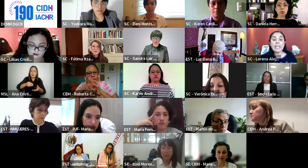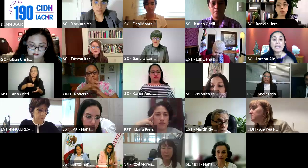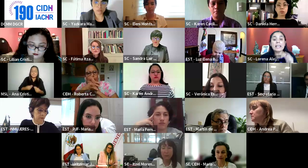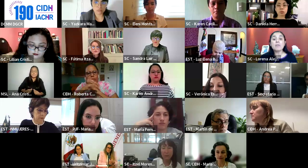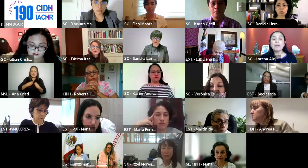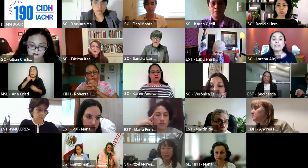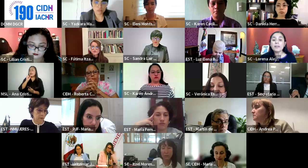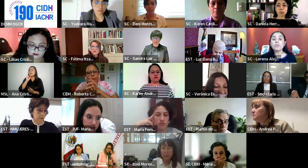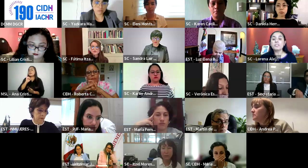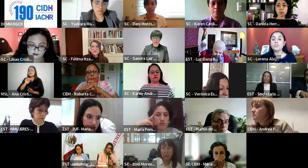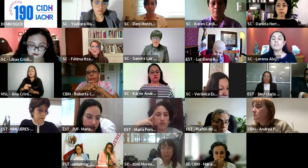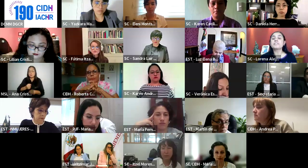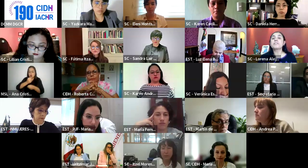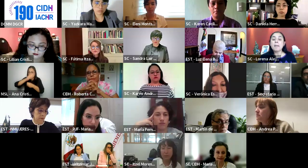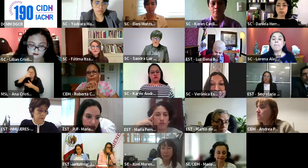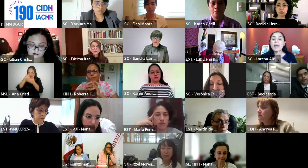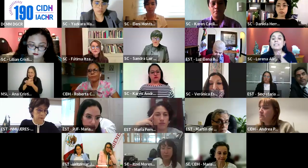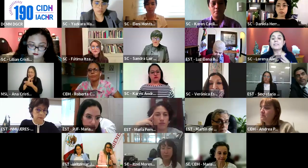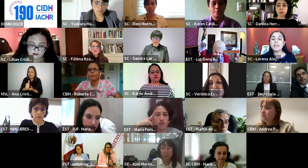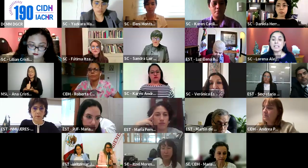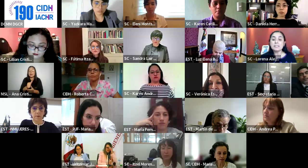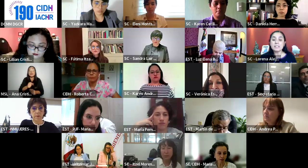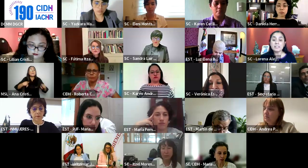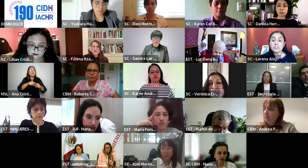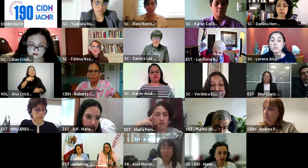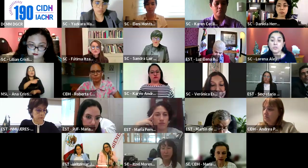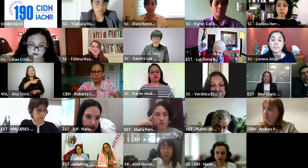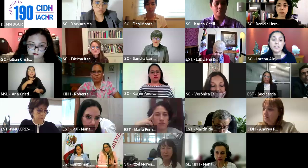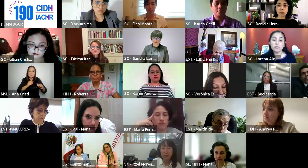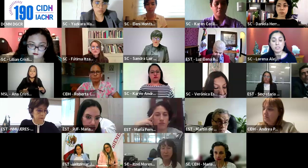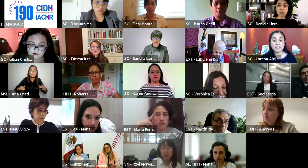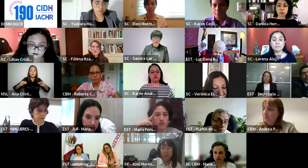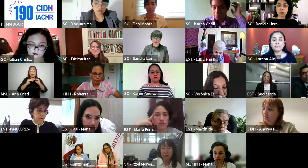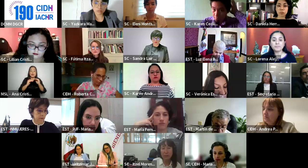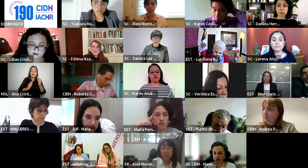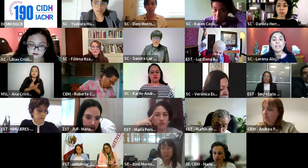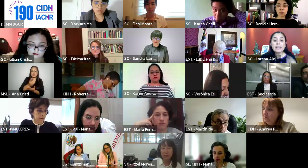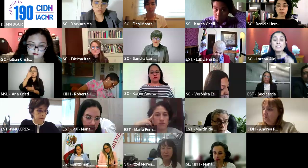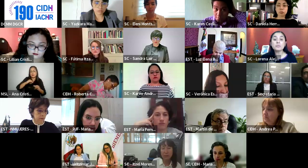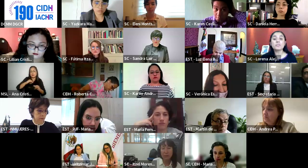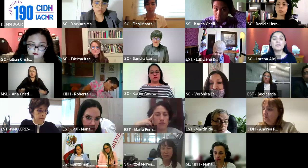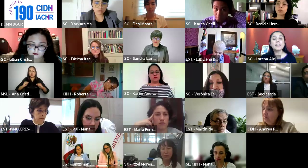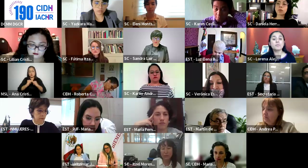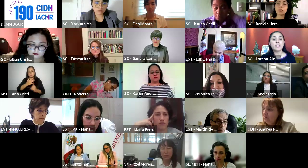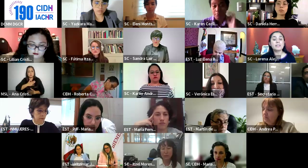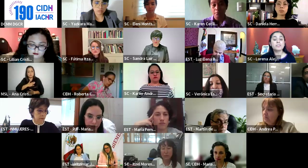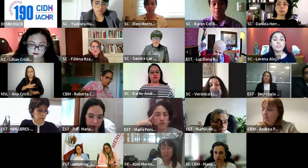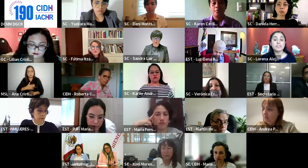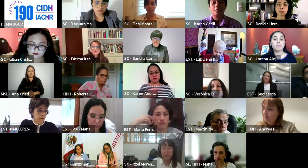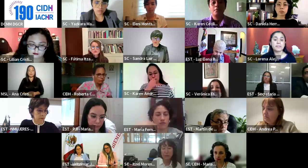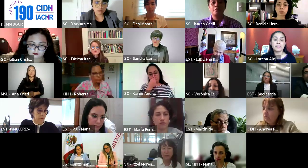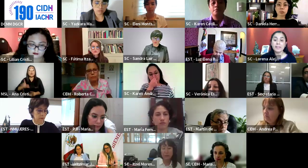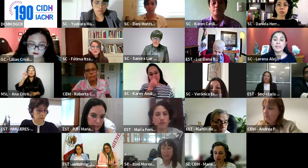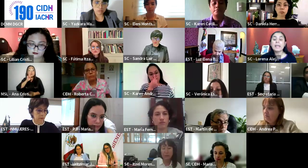violencia y la igualdad de condiciones para acceder a instituciones de justicia. La situación de las mujeres